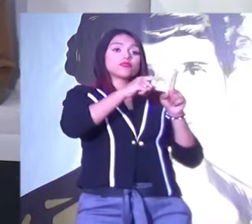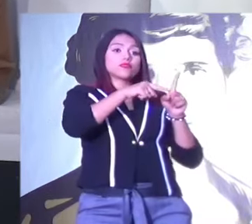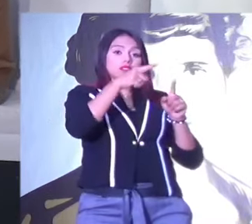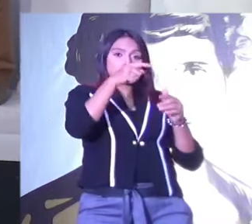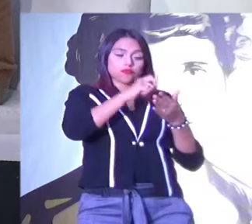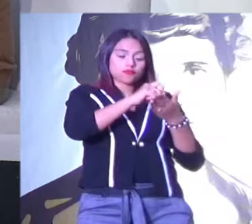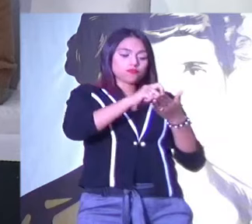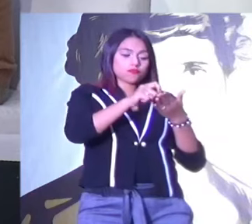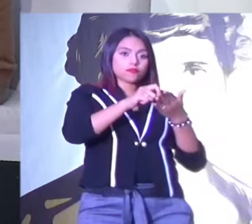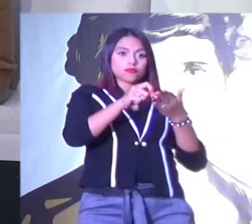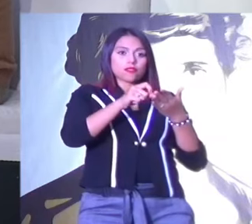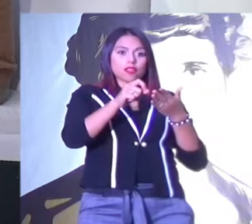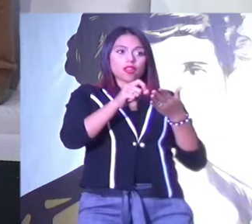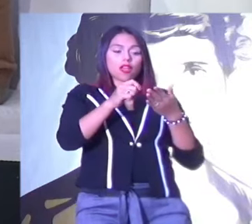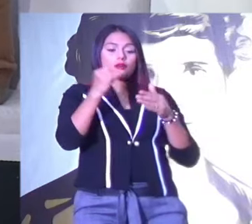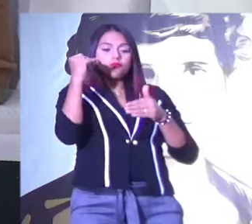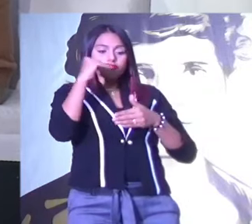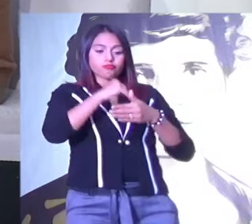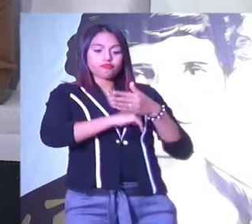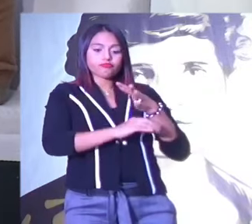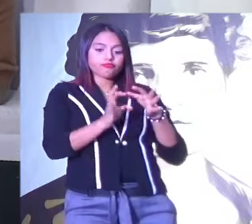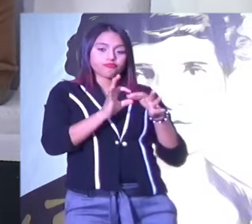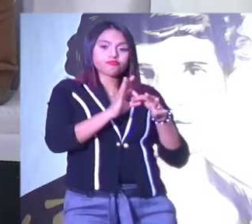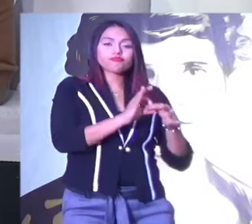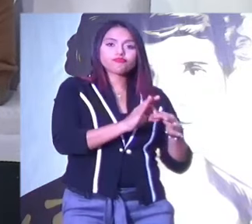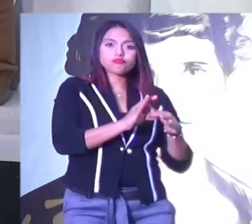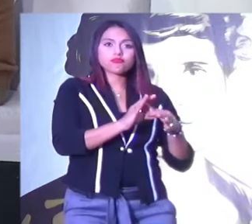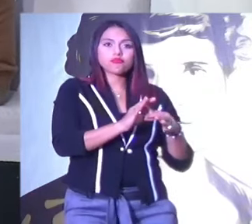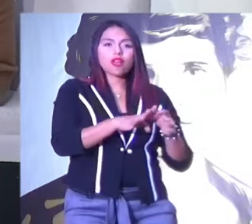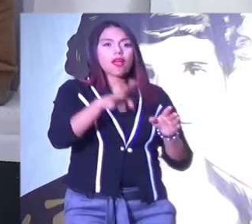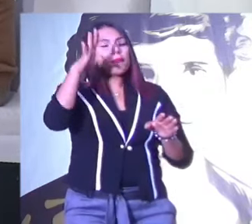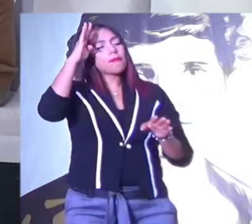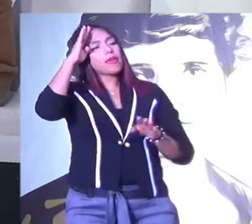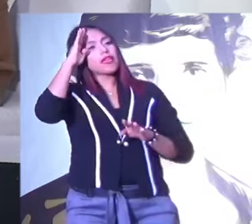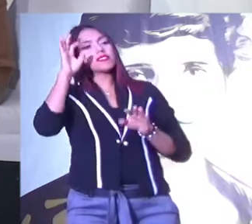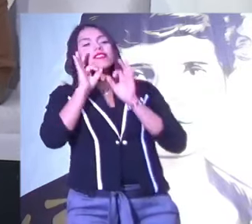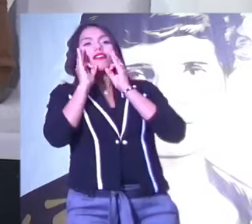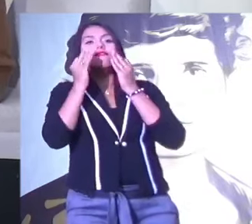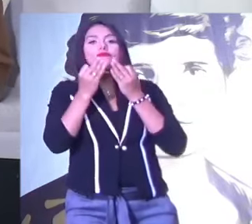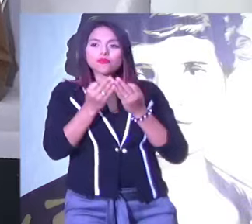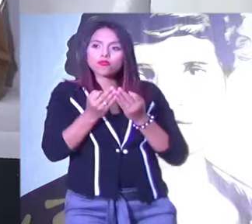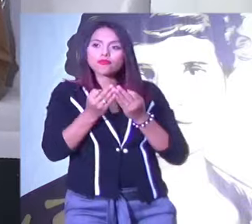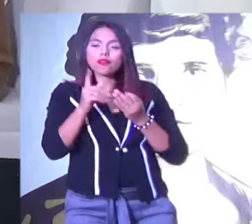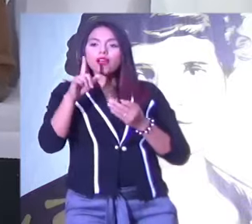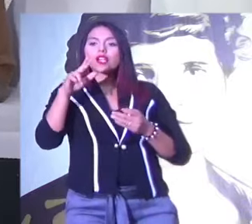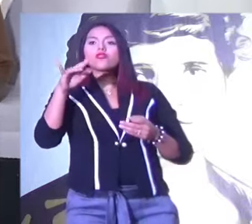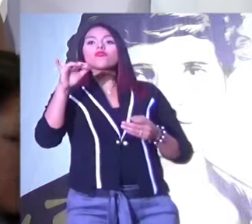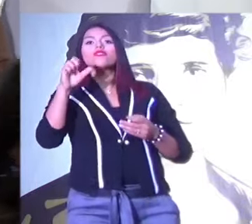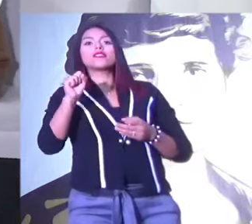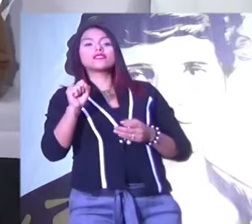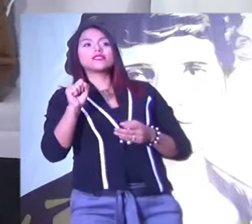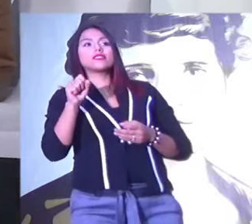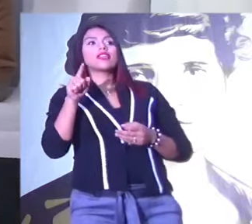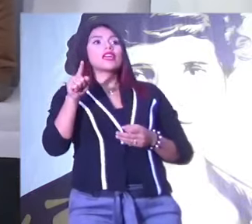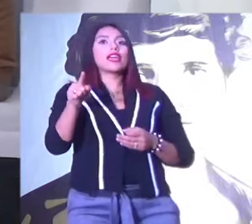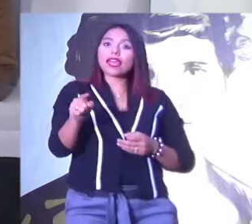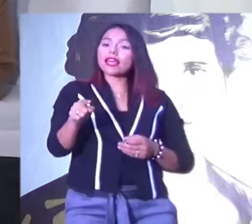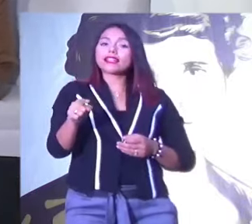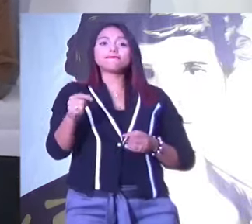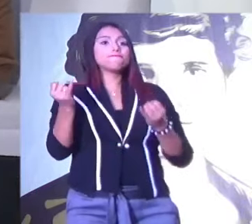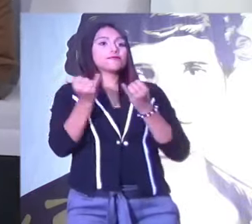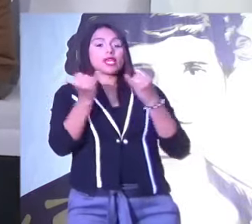estás metiendo todo el tiempo con quiénes son, cómo piensan. A veces Luis Humberto Crosswhite es el narrador omnisciente,